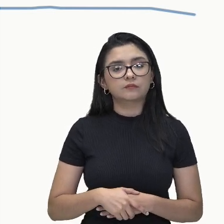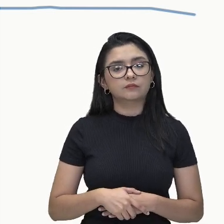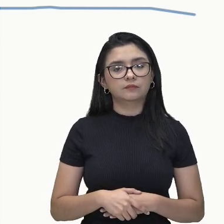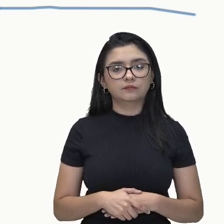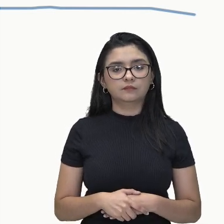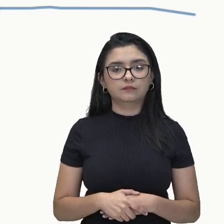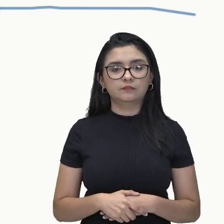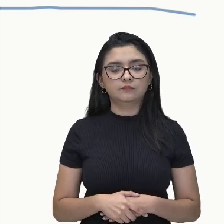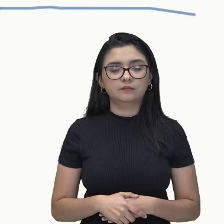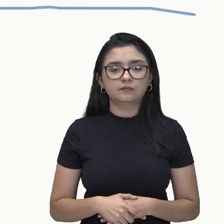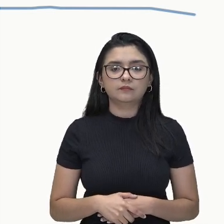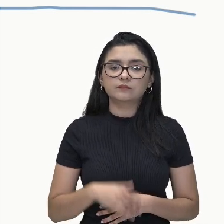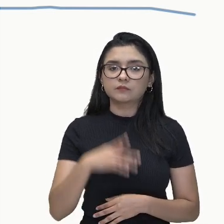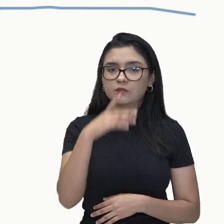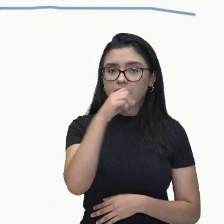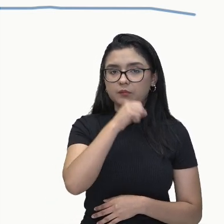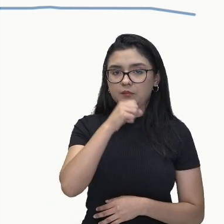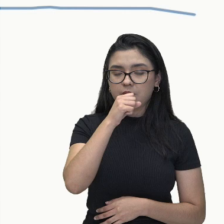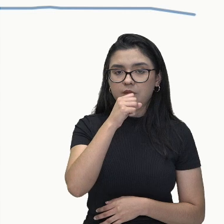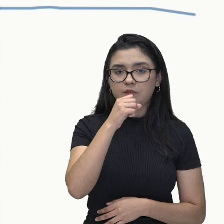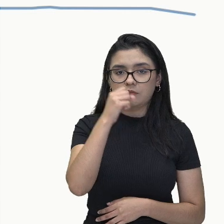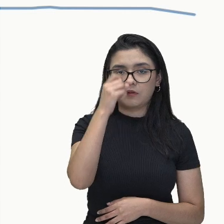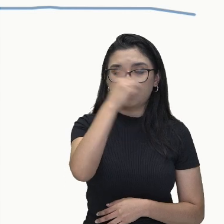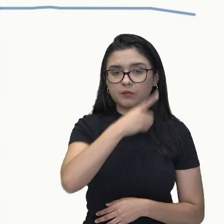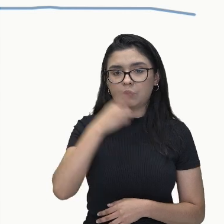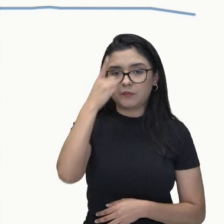SRO sbado